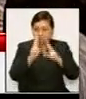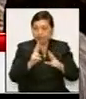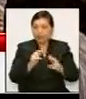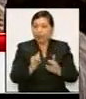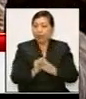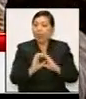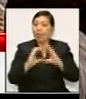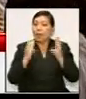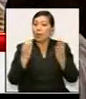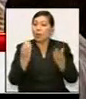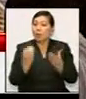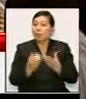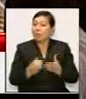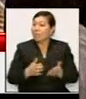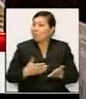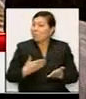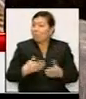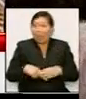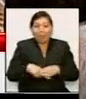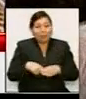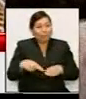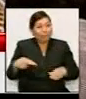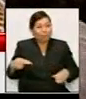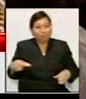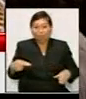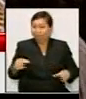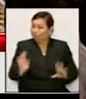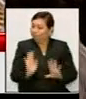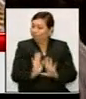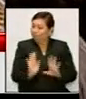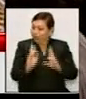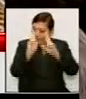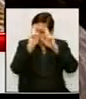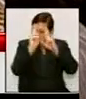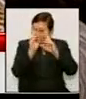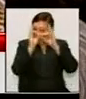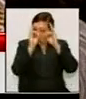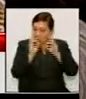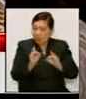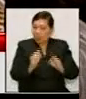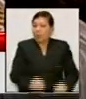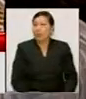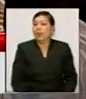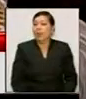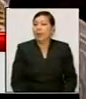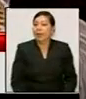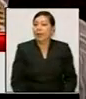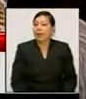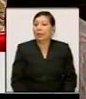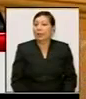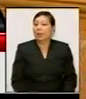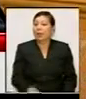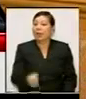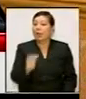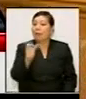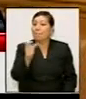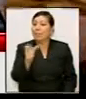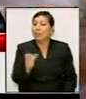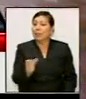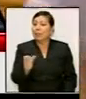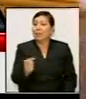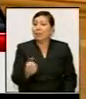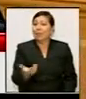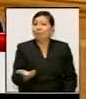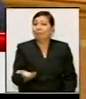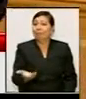que el Congreso no pudiera estar excluido, que es la de rendir un justo homenaje a aquel ciudadano que